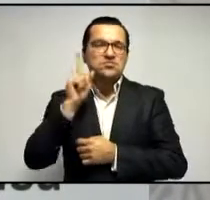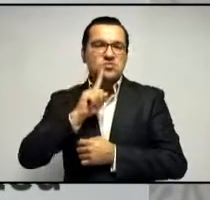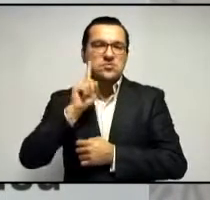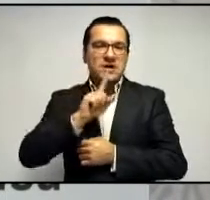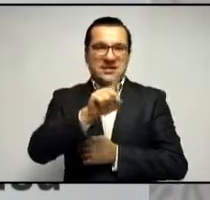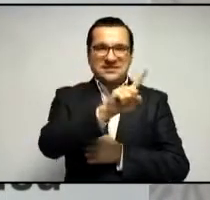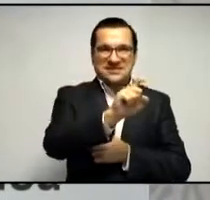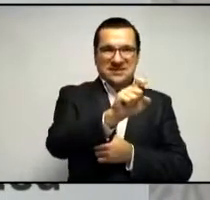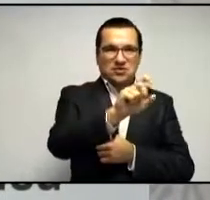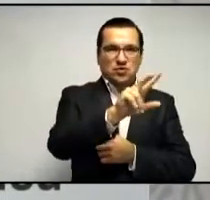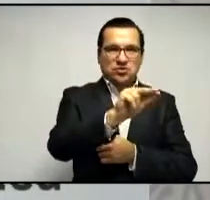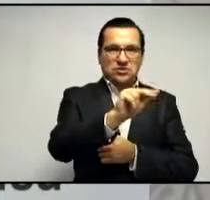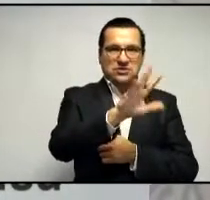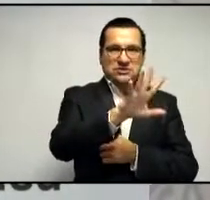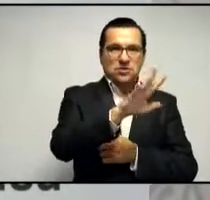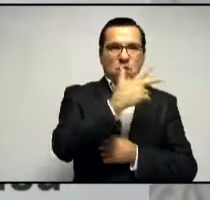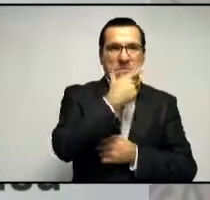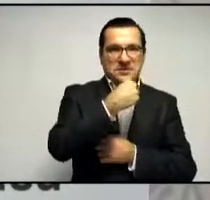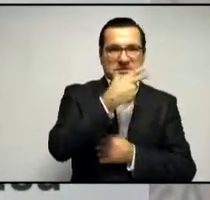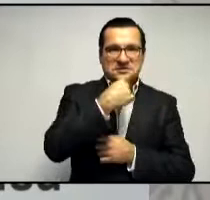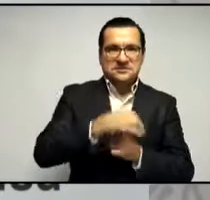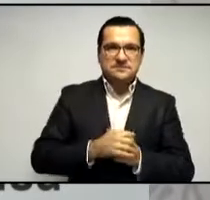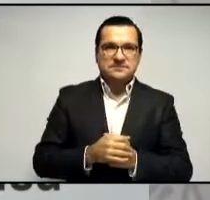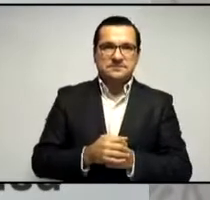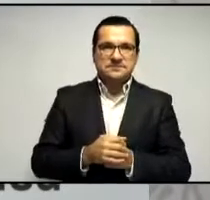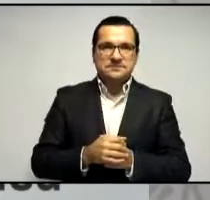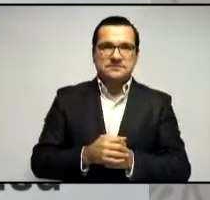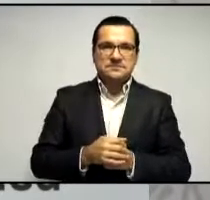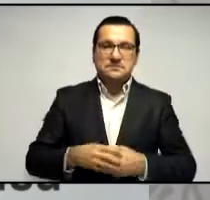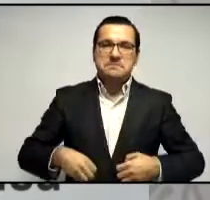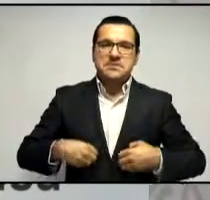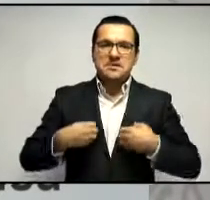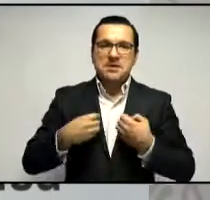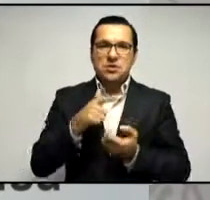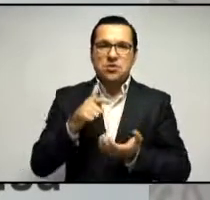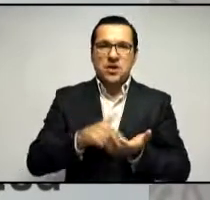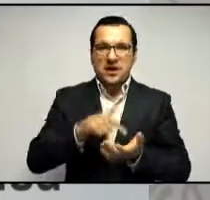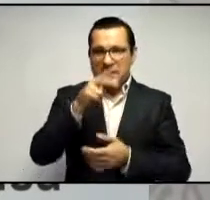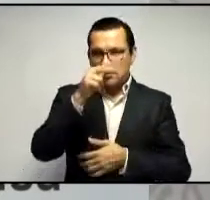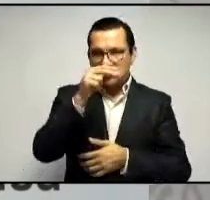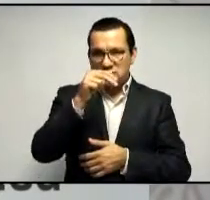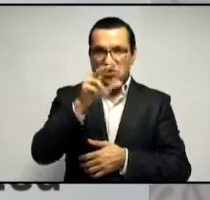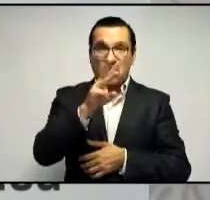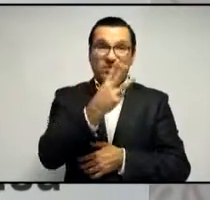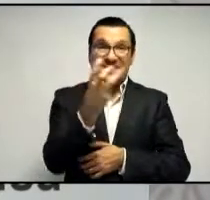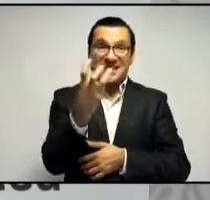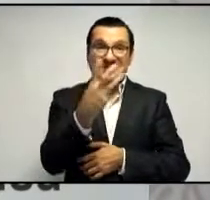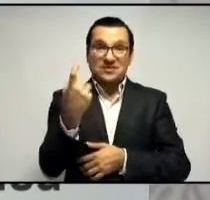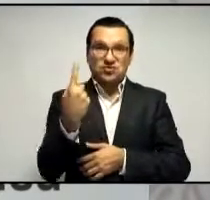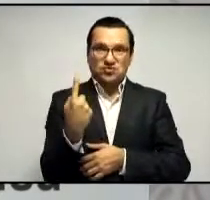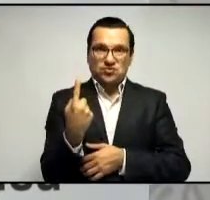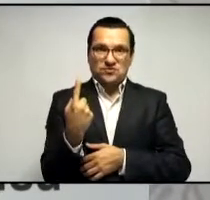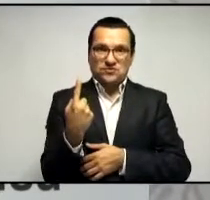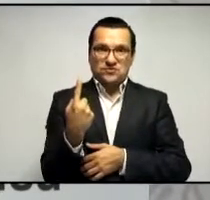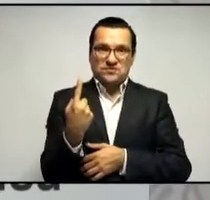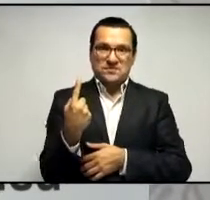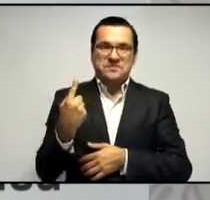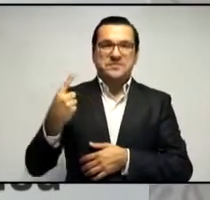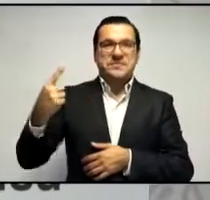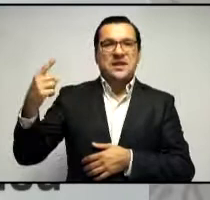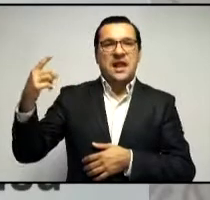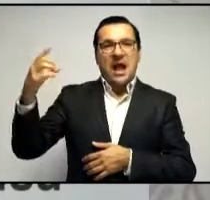y 185 hombres residentes de hermosillo 301 caborca